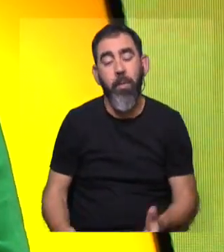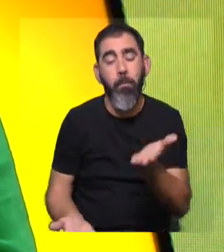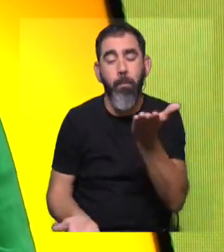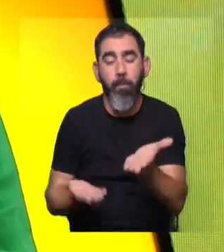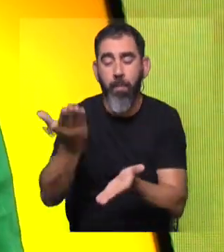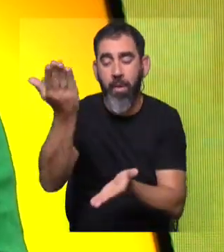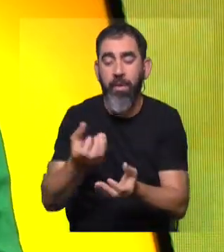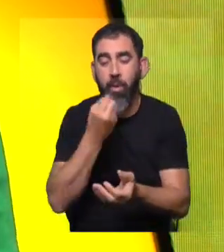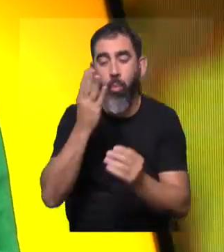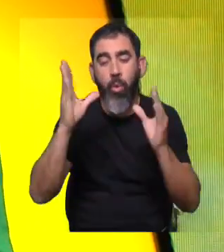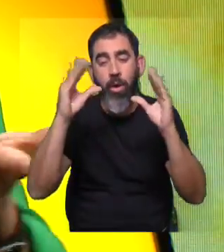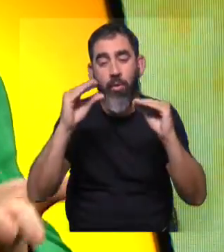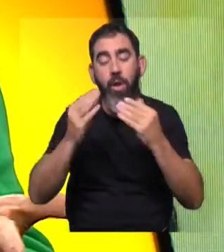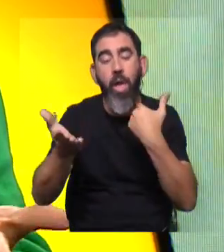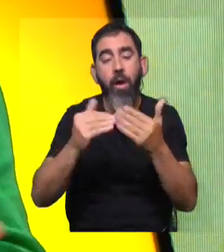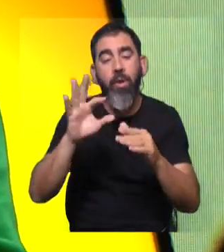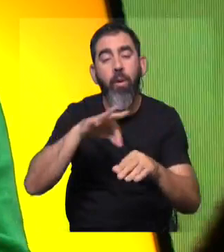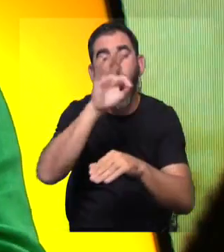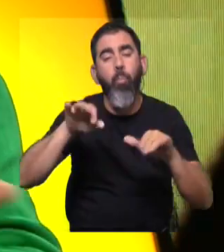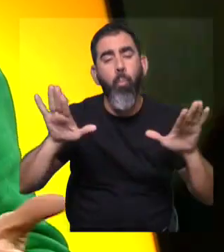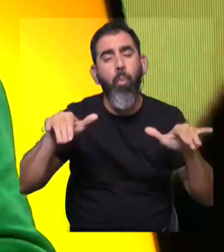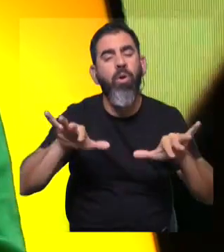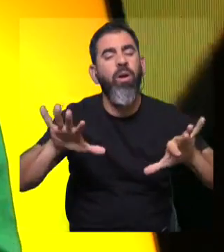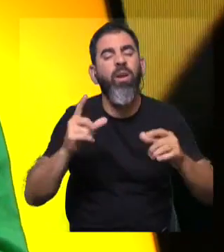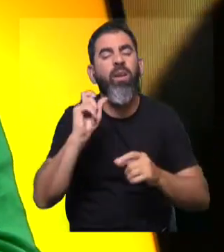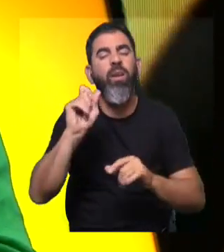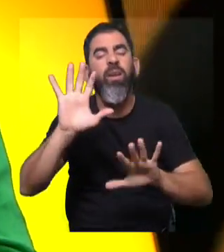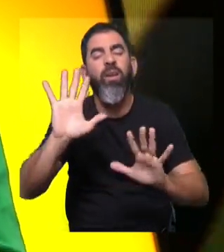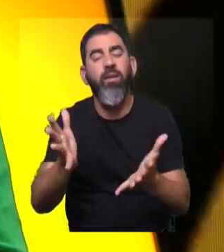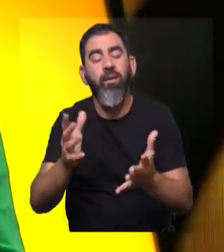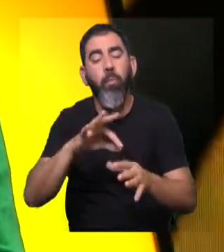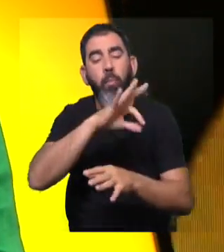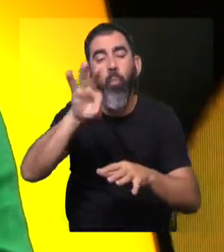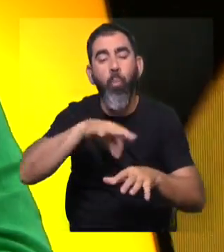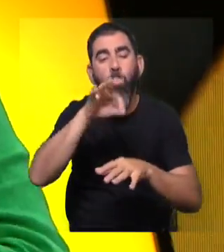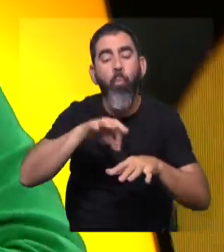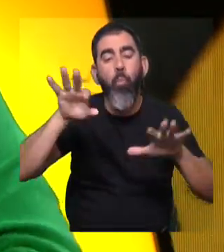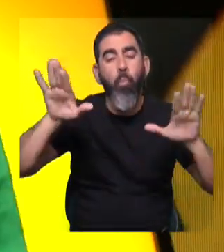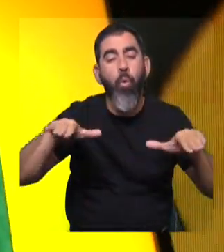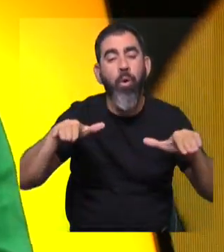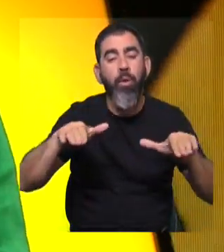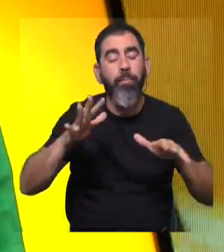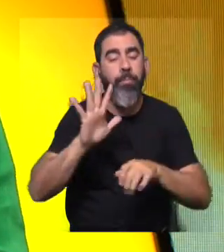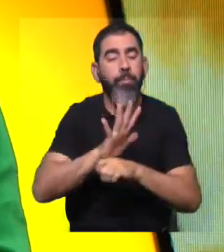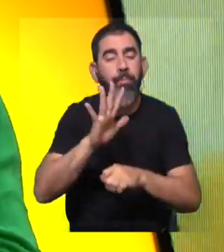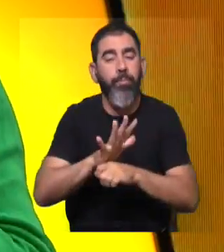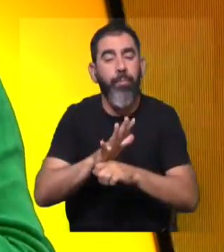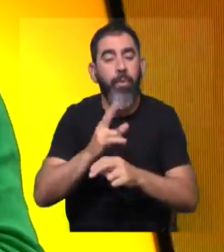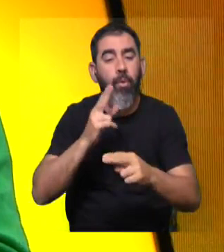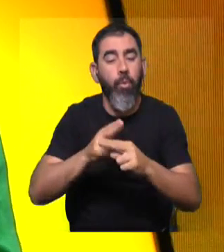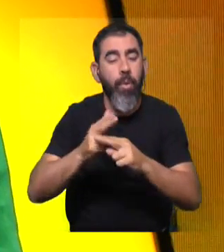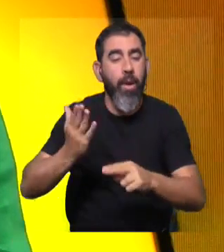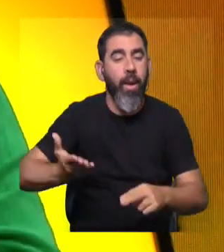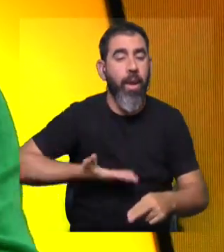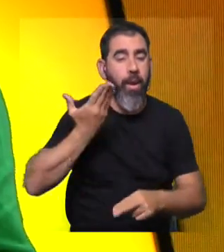Buenas noches. Entonces vamos a hablar de esa mosca. ¿Quién es esa mosca? Bueno, a ver. Es una mosca que tiene, te diría que una mezcla de nombre de superhéroe